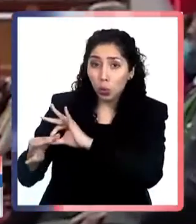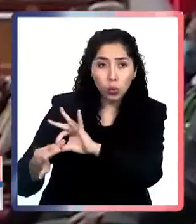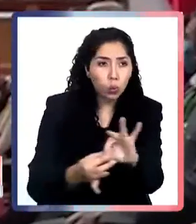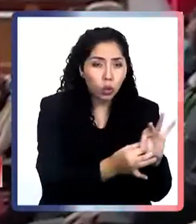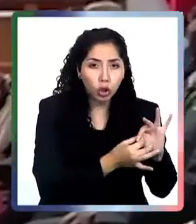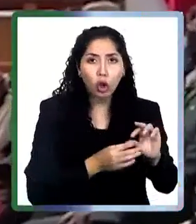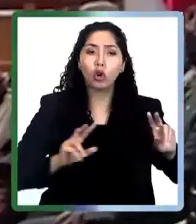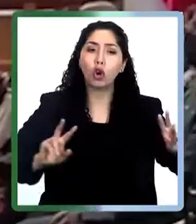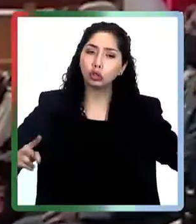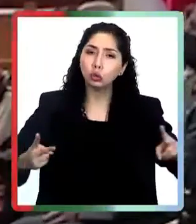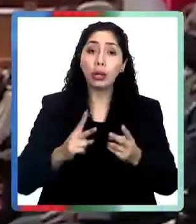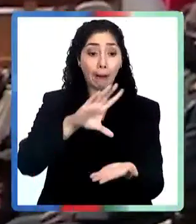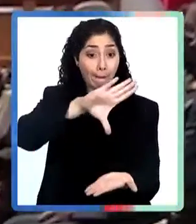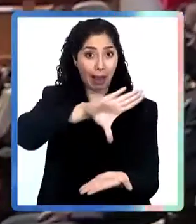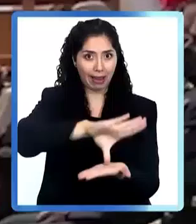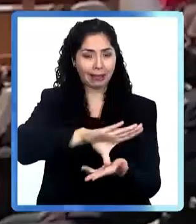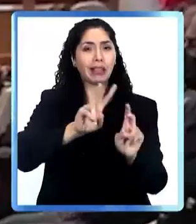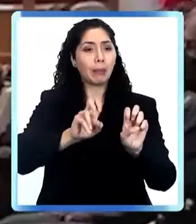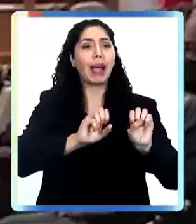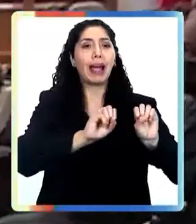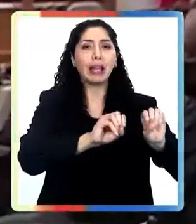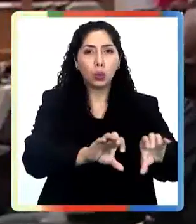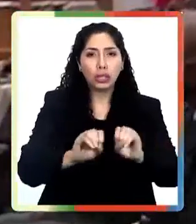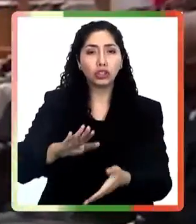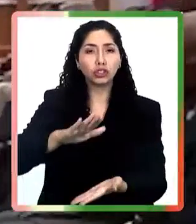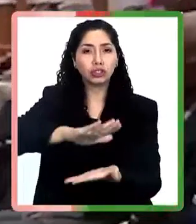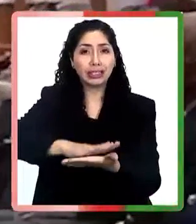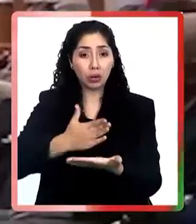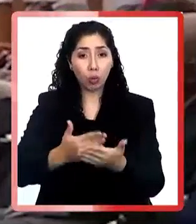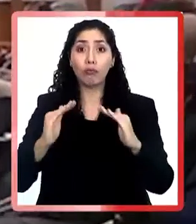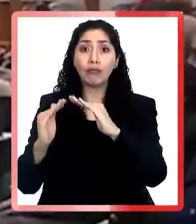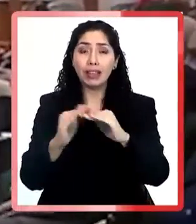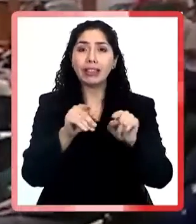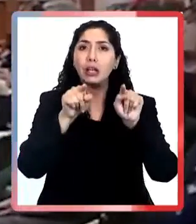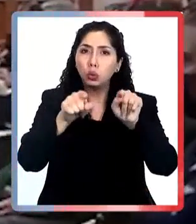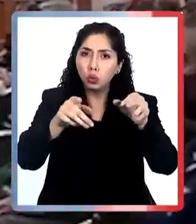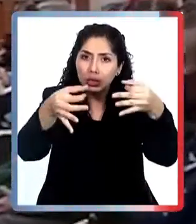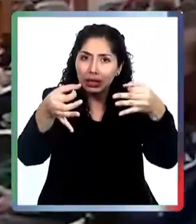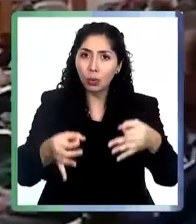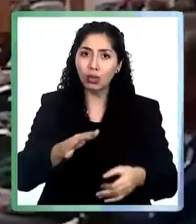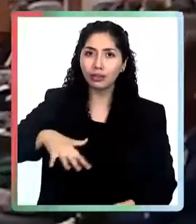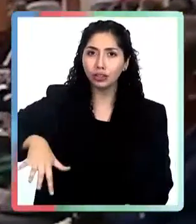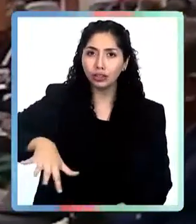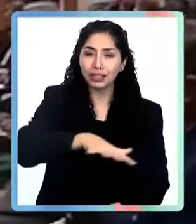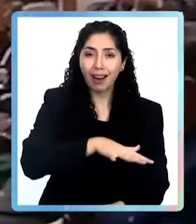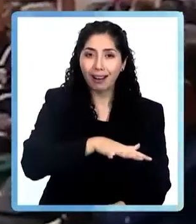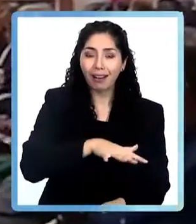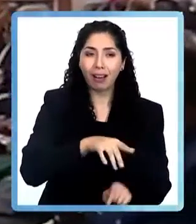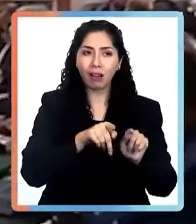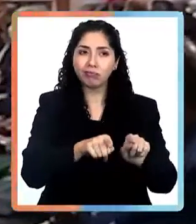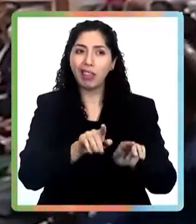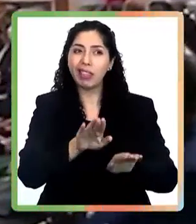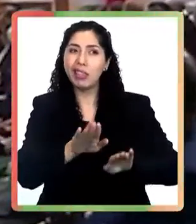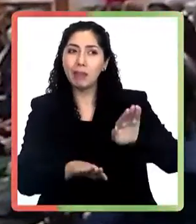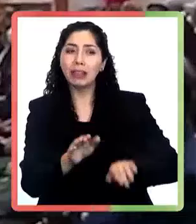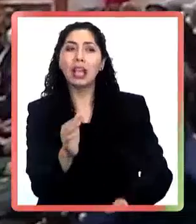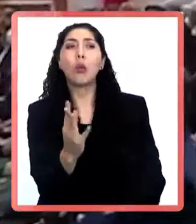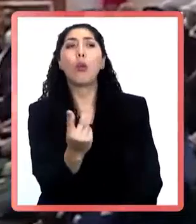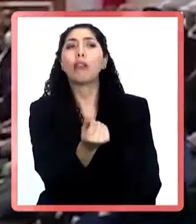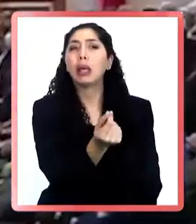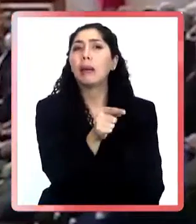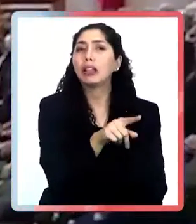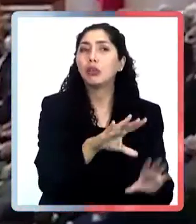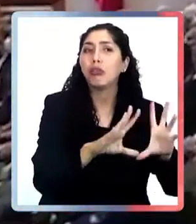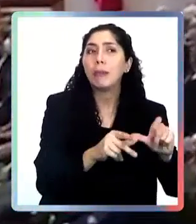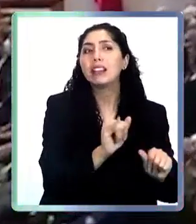y juntas un país en donde la educación la salud la vivienda tu seguridad social no estén determinadas por cuánta plata